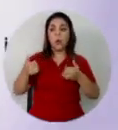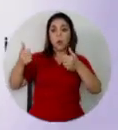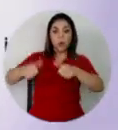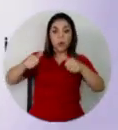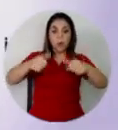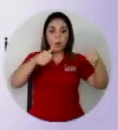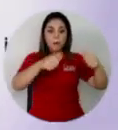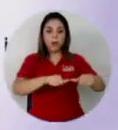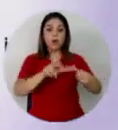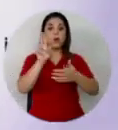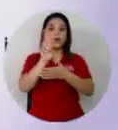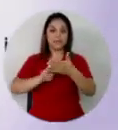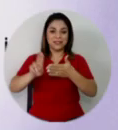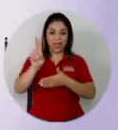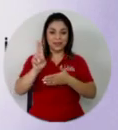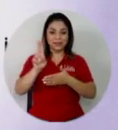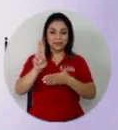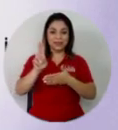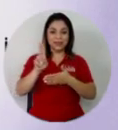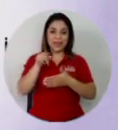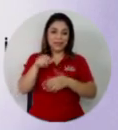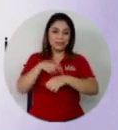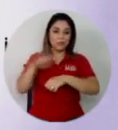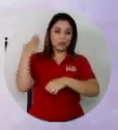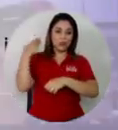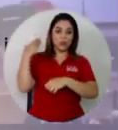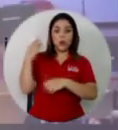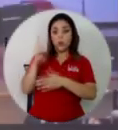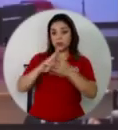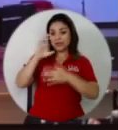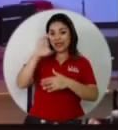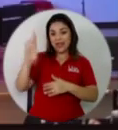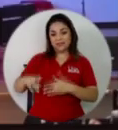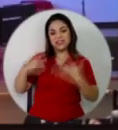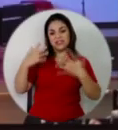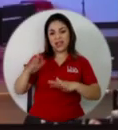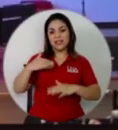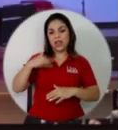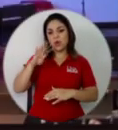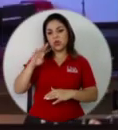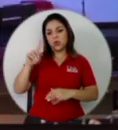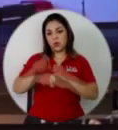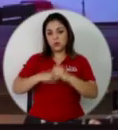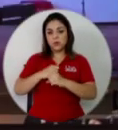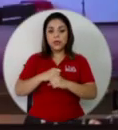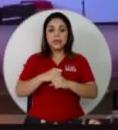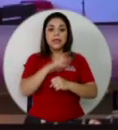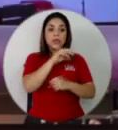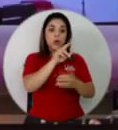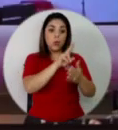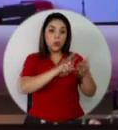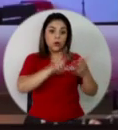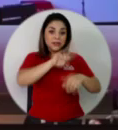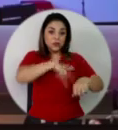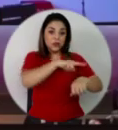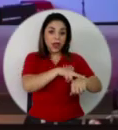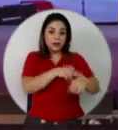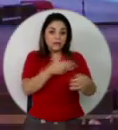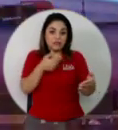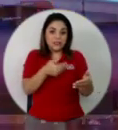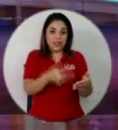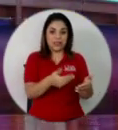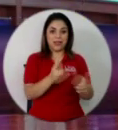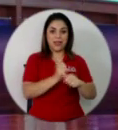ese momento. La UCR, que tenía un poco más de años, desde el 41, pero la UNA y el Tecnológico, que eran de reciente